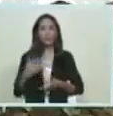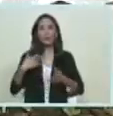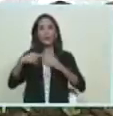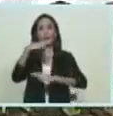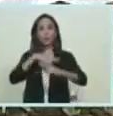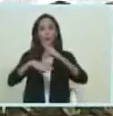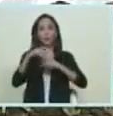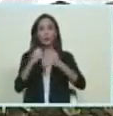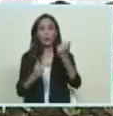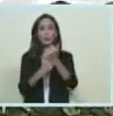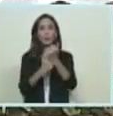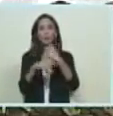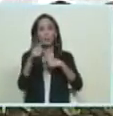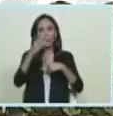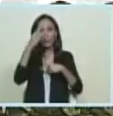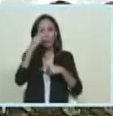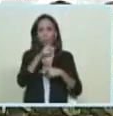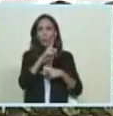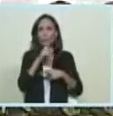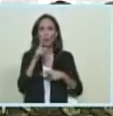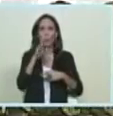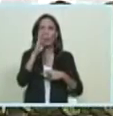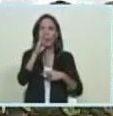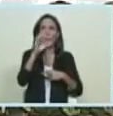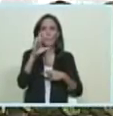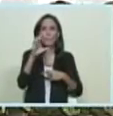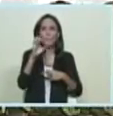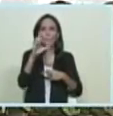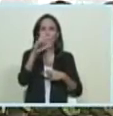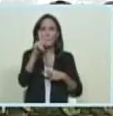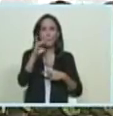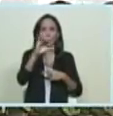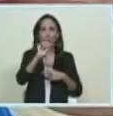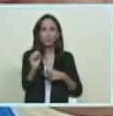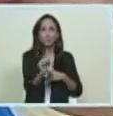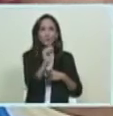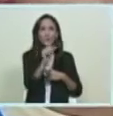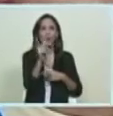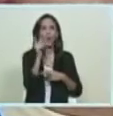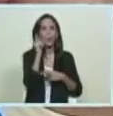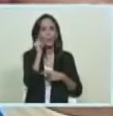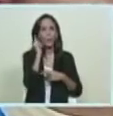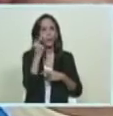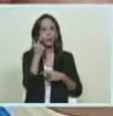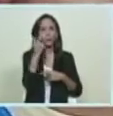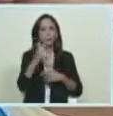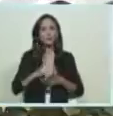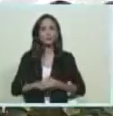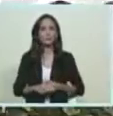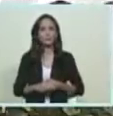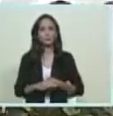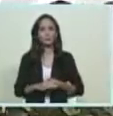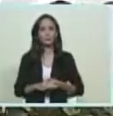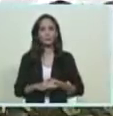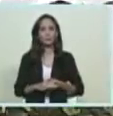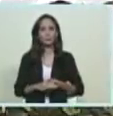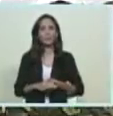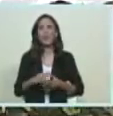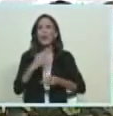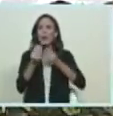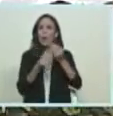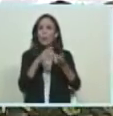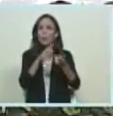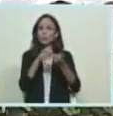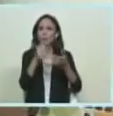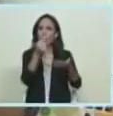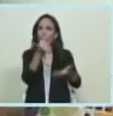Revolucionario y Magallanero. ¿Cómo te llamas tú? Belkis, Belkis Luna. ¿Cómo? Belkis Luna. Belkis Luna, Belkis. ¿Cómo fue la